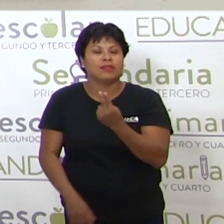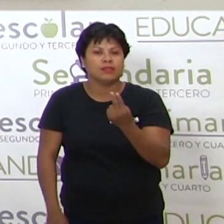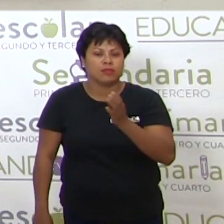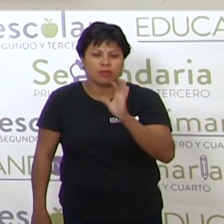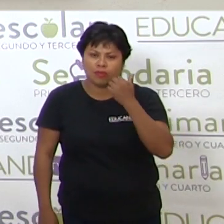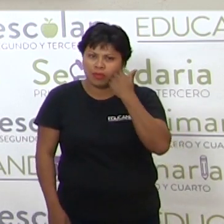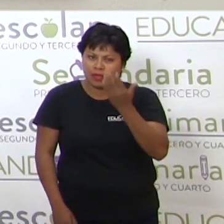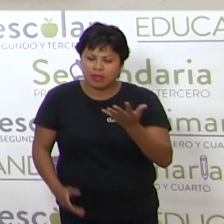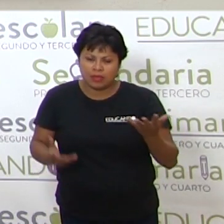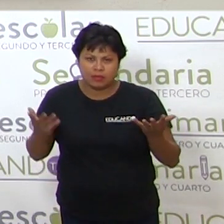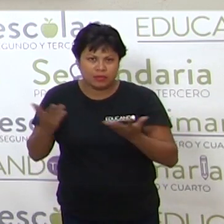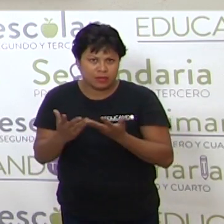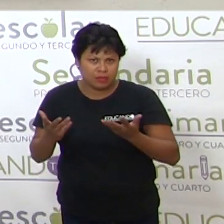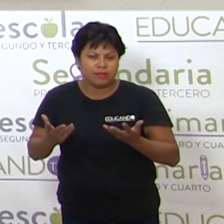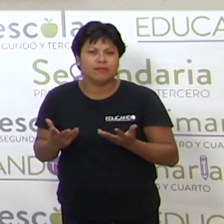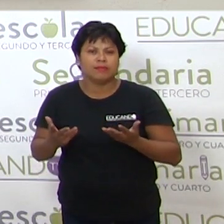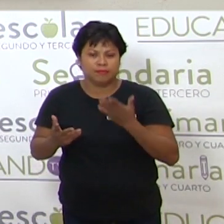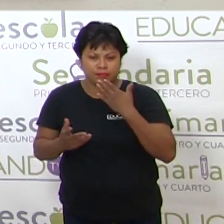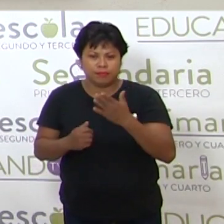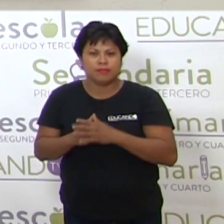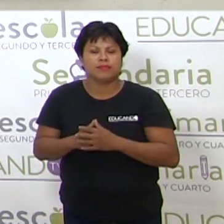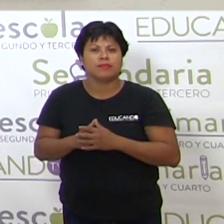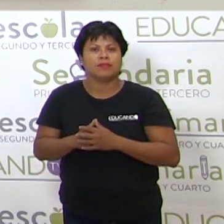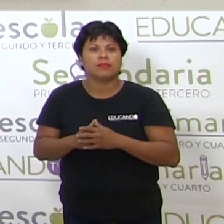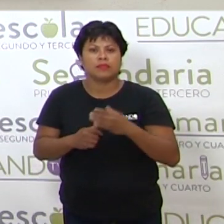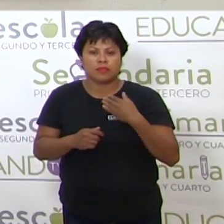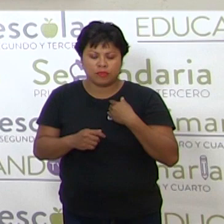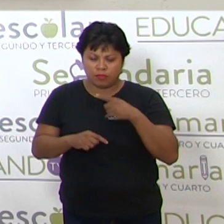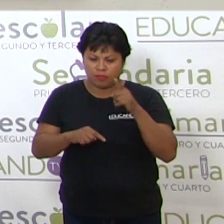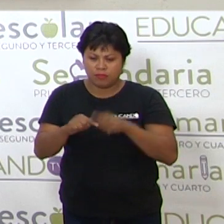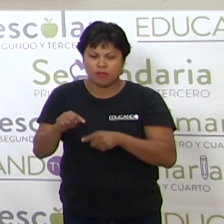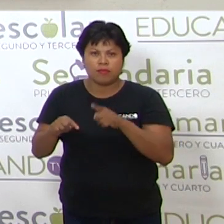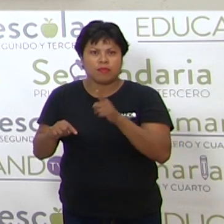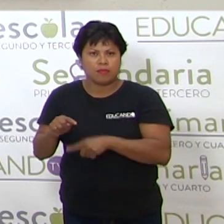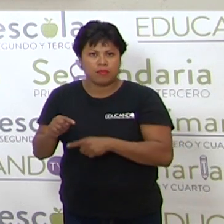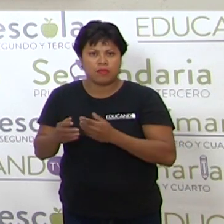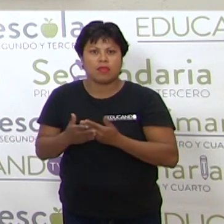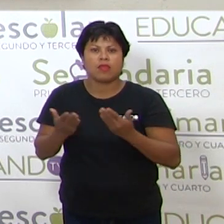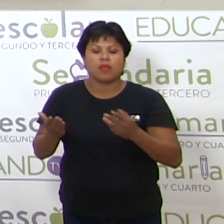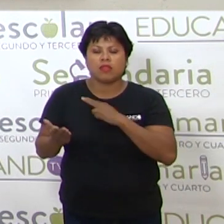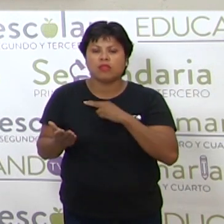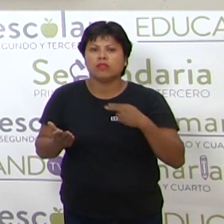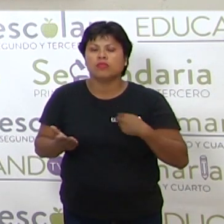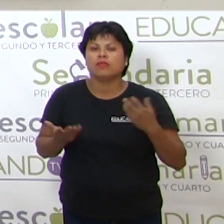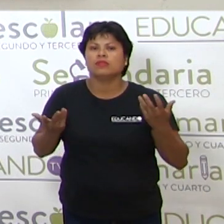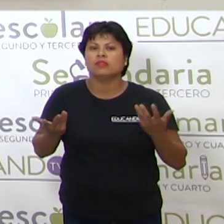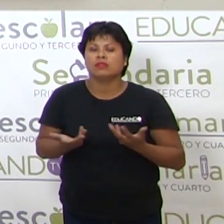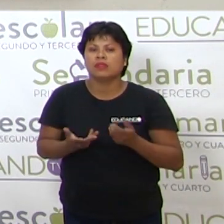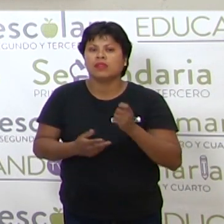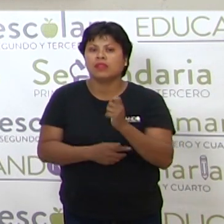cuando quieran hacer un diario bien los voy a retirar y ahora lo que vamos a hacer